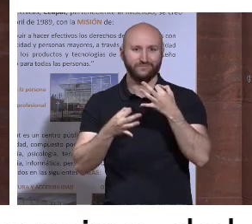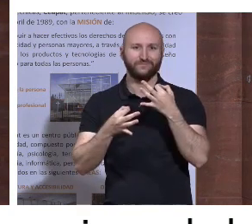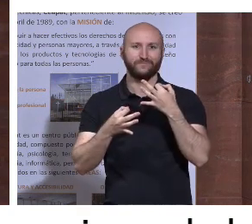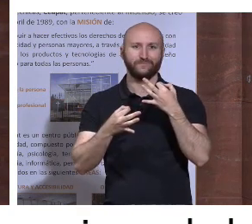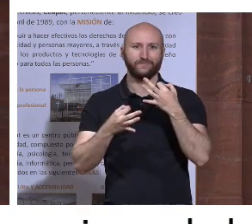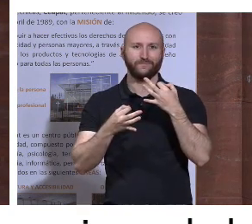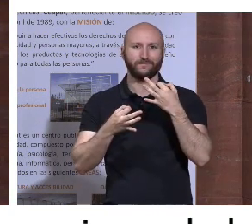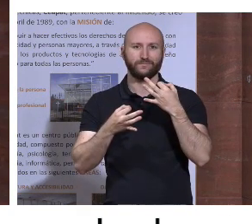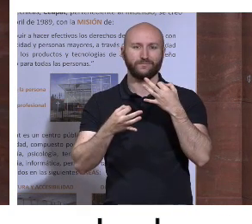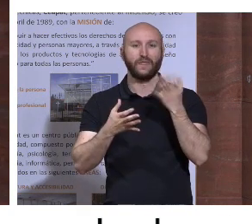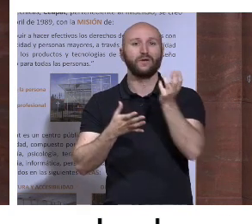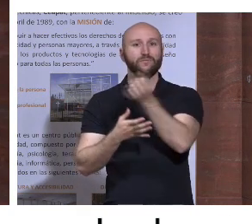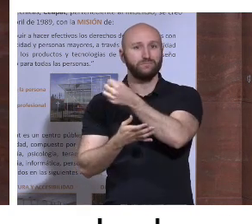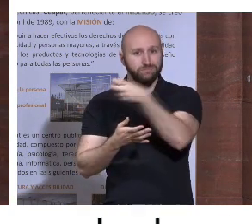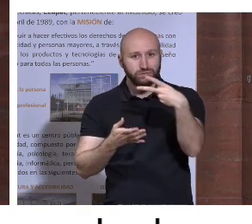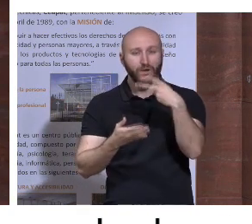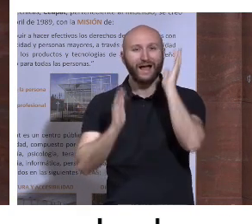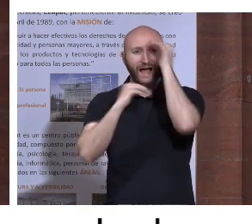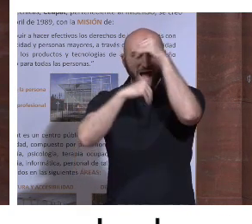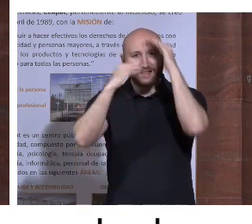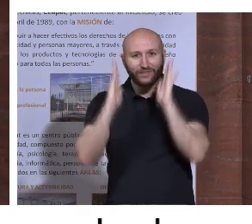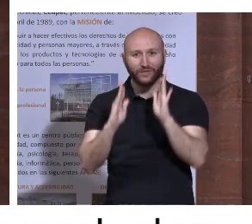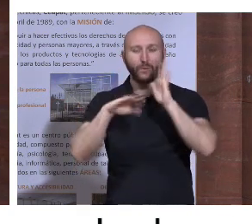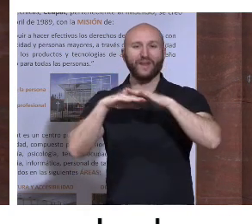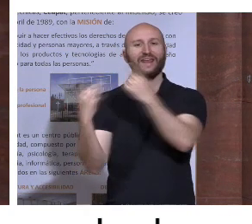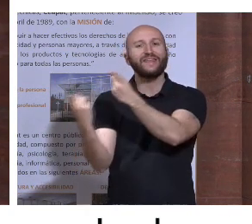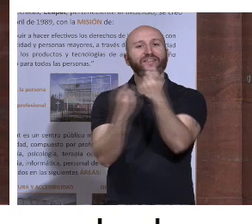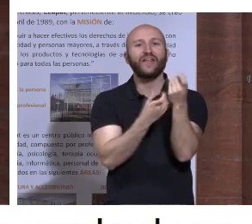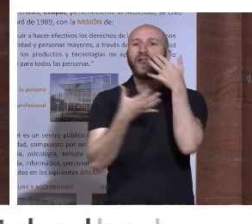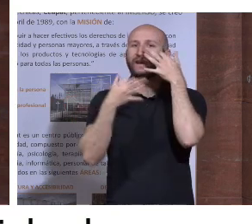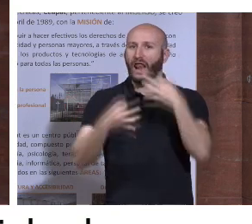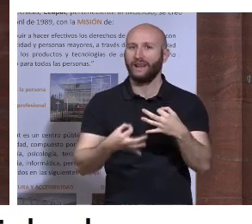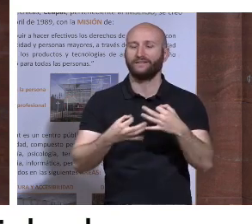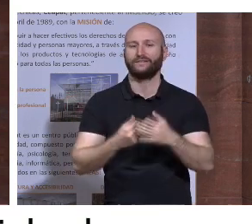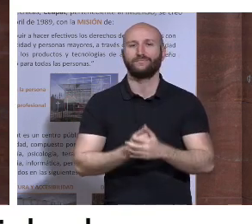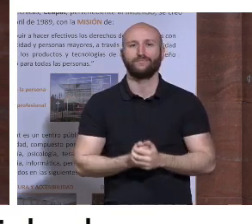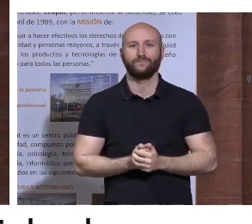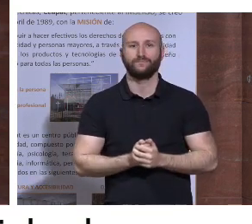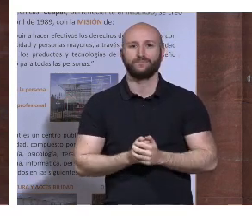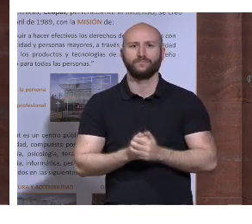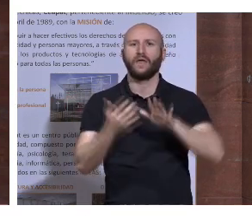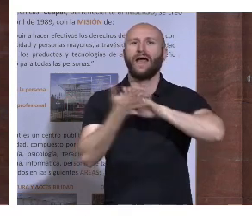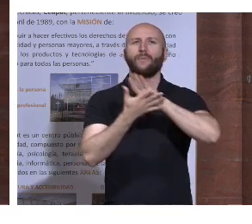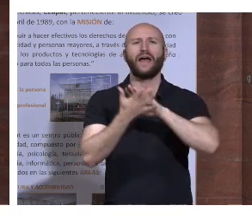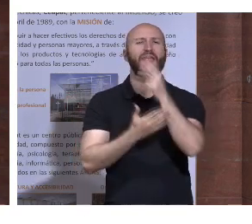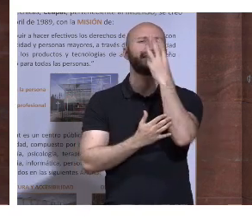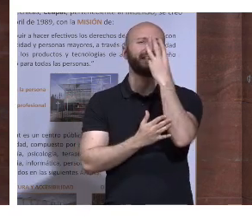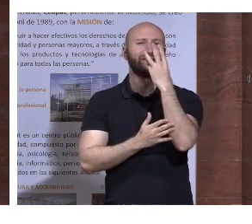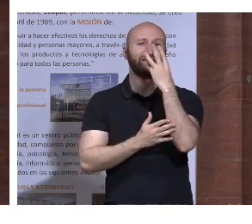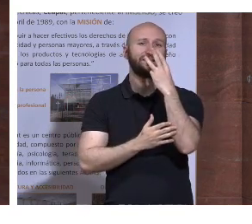resolver en atención a las necesidades reales. Hablaría de tres momentos en este